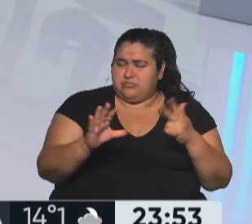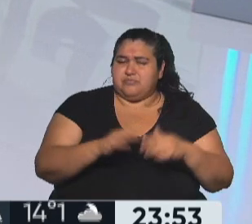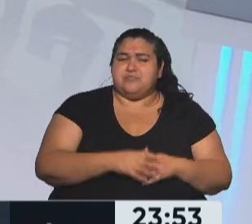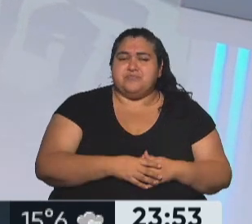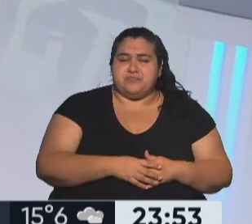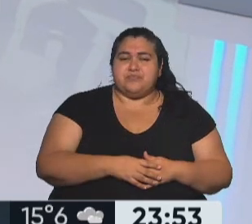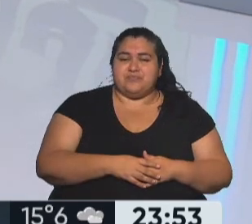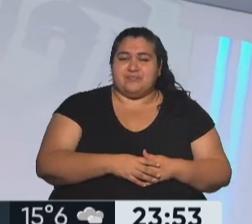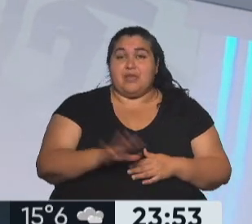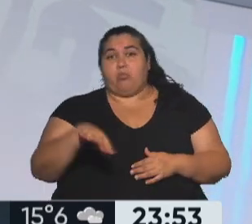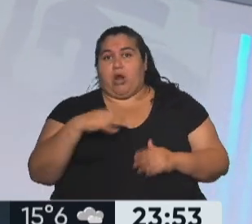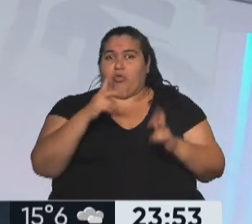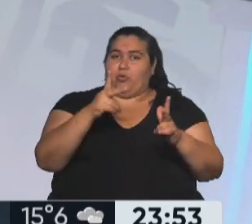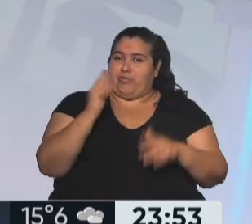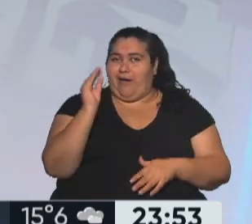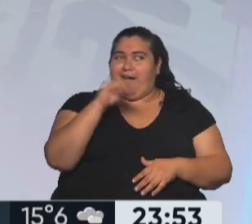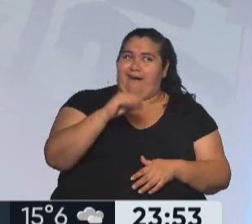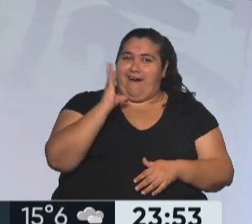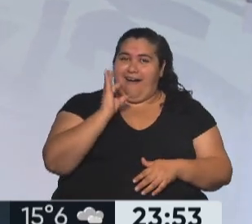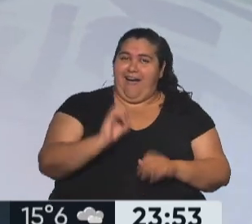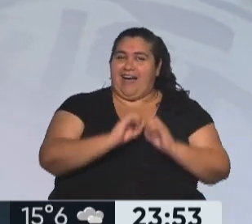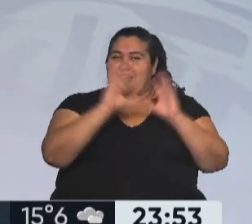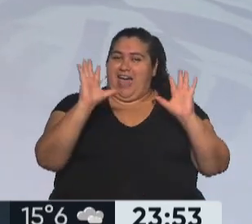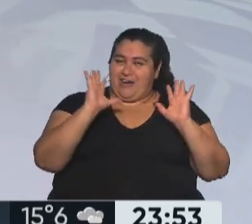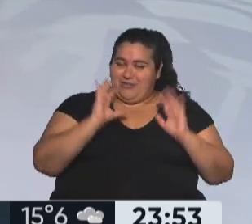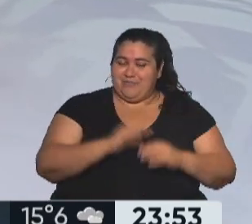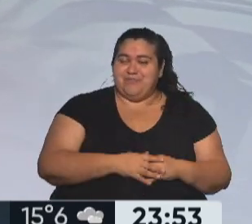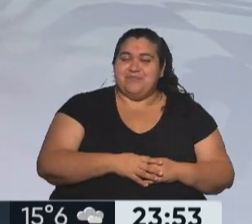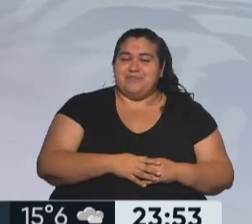Lo aclaró por la duda, ¿viste? Sí. Bueno, era Cuervo,